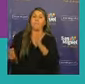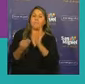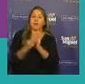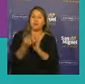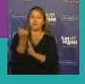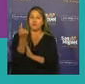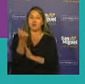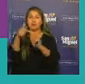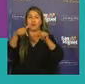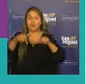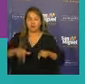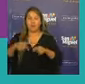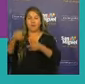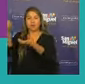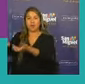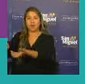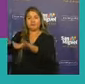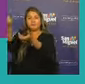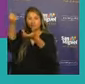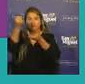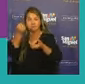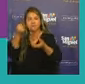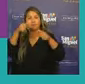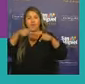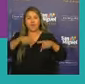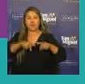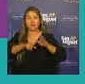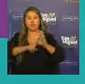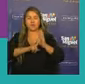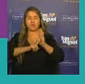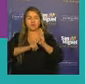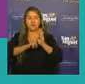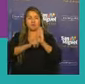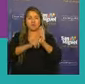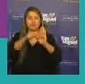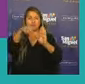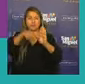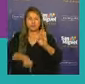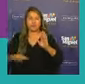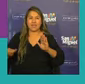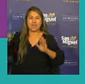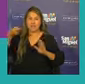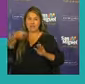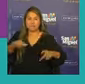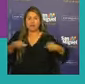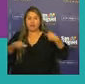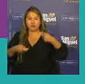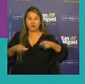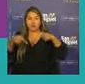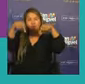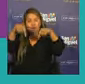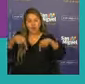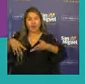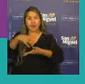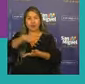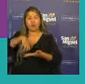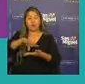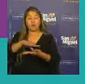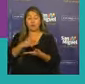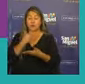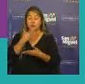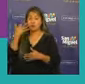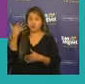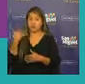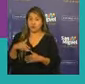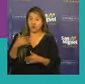recursos, es por esto, porque esos recursos se ven reflejados en inversión real en nuestra comuna, y además algo muy